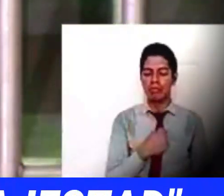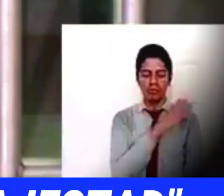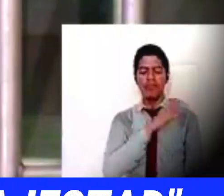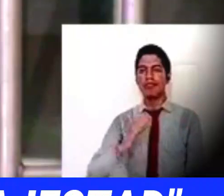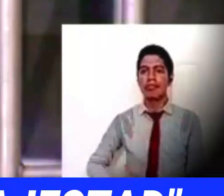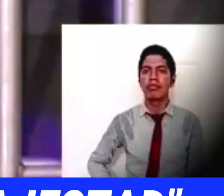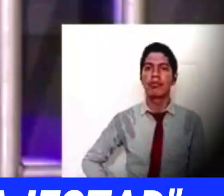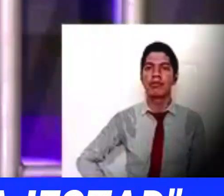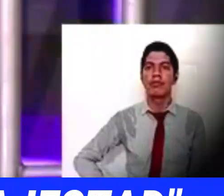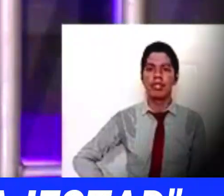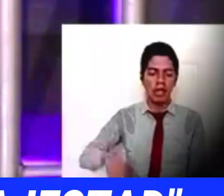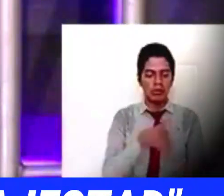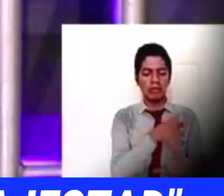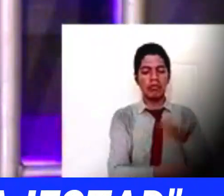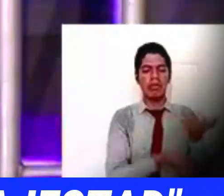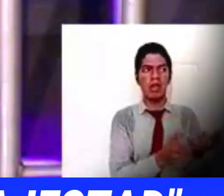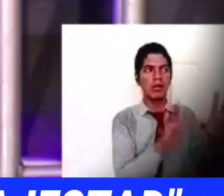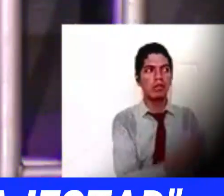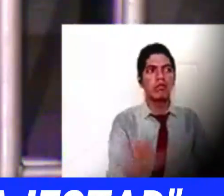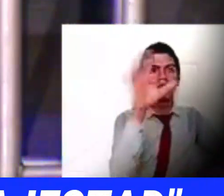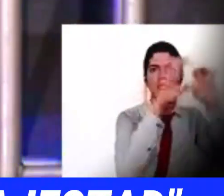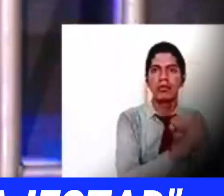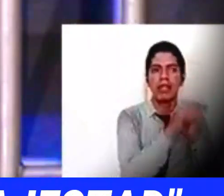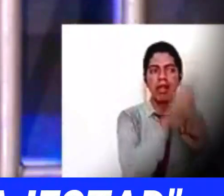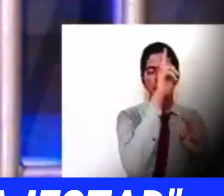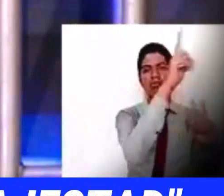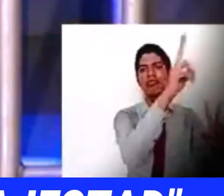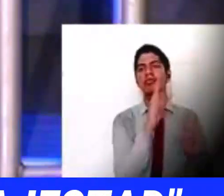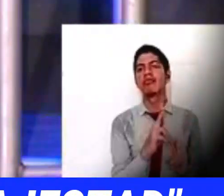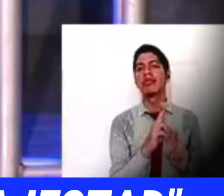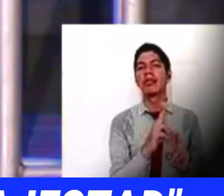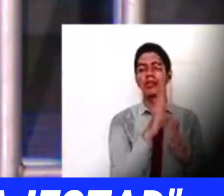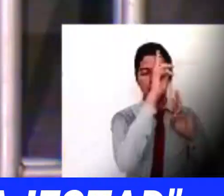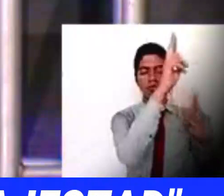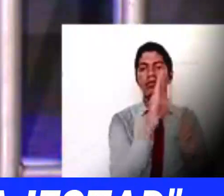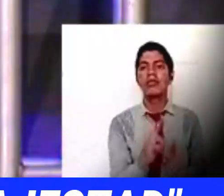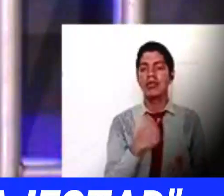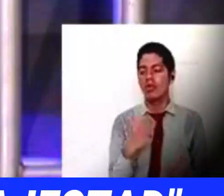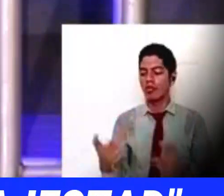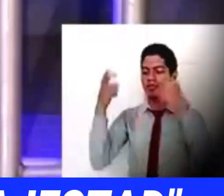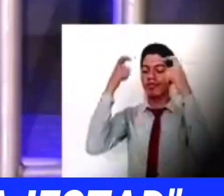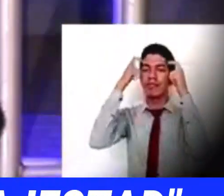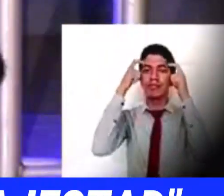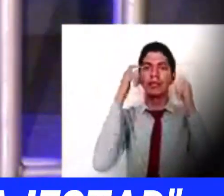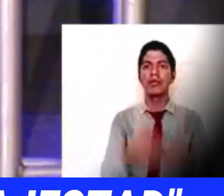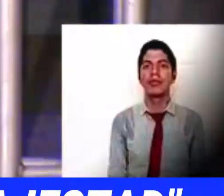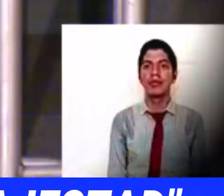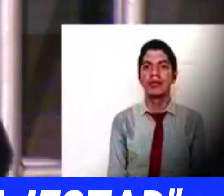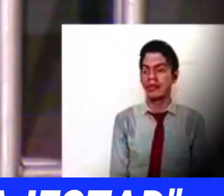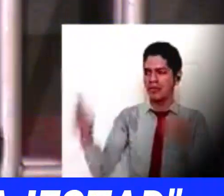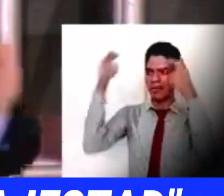tener respeto a ti. Porque tú tienes corona. Tienes una corona, aleluya, que dice que eres hijo del gran